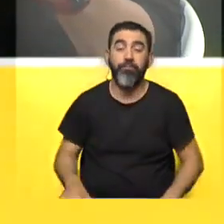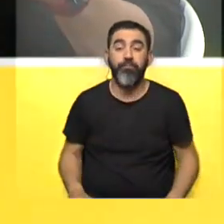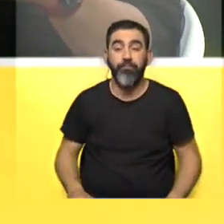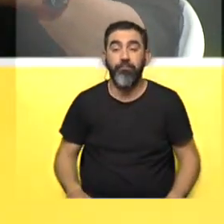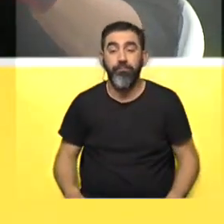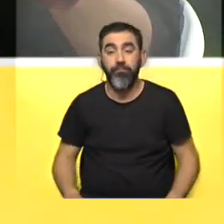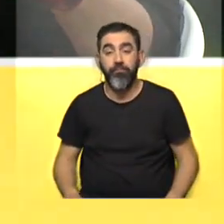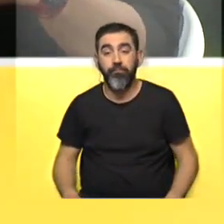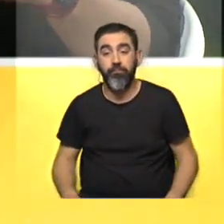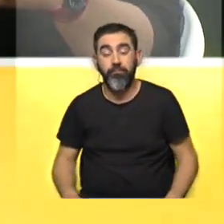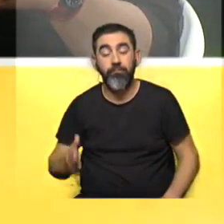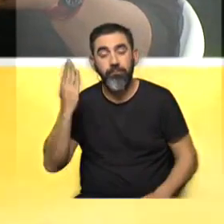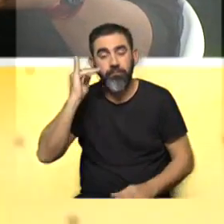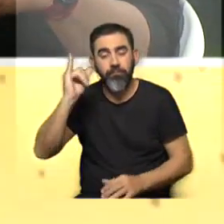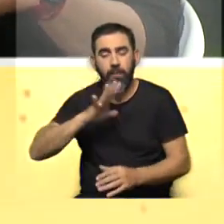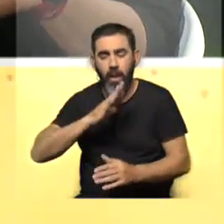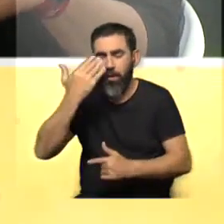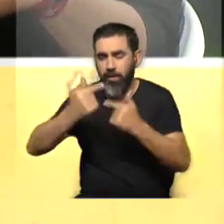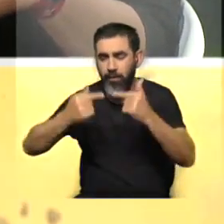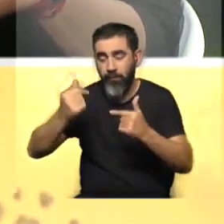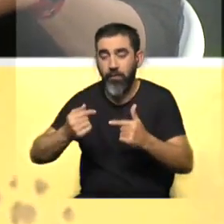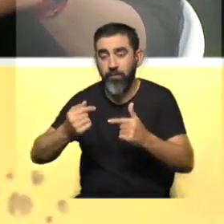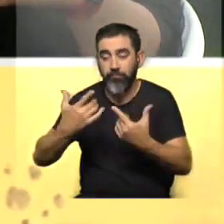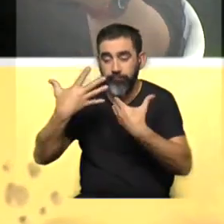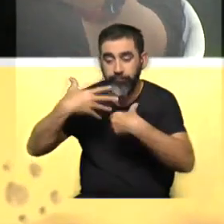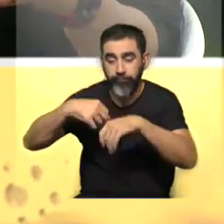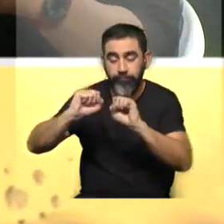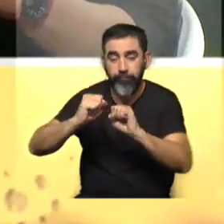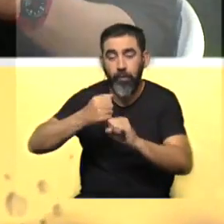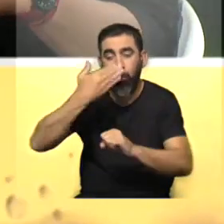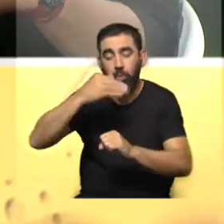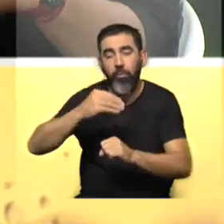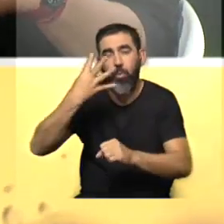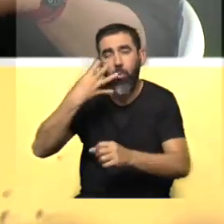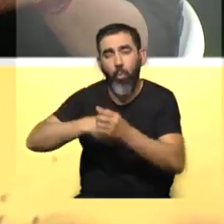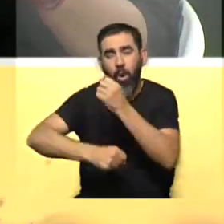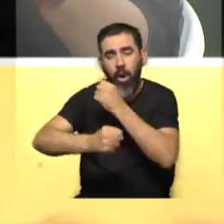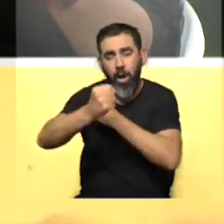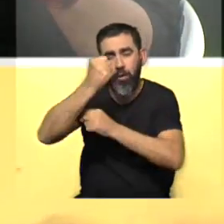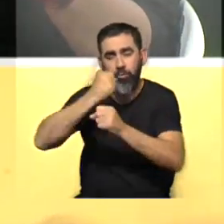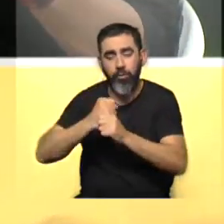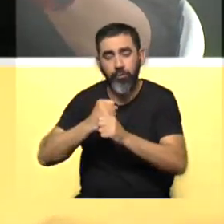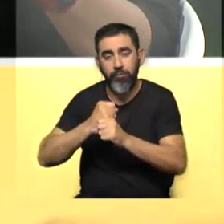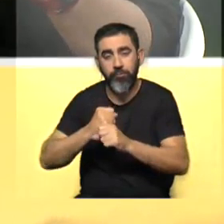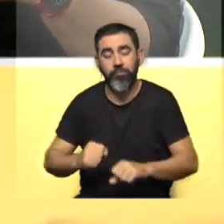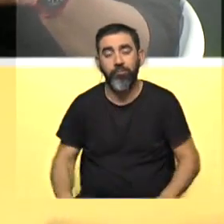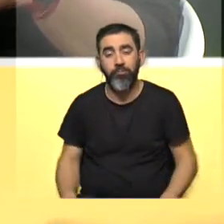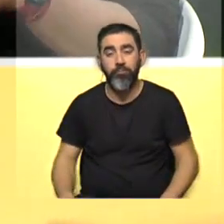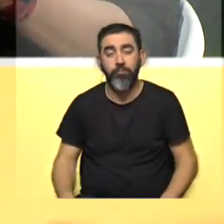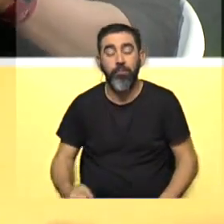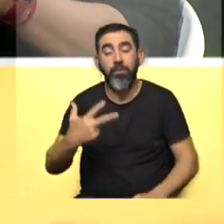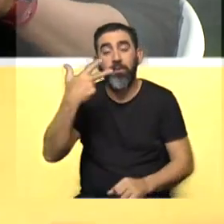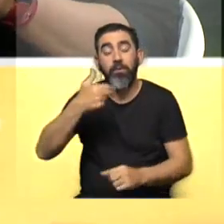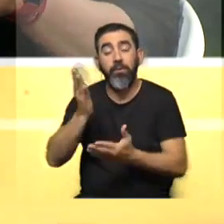bueno, sabíamos que estaban en muchos lugares, los habíamos identificado en los últimos 4 años en 13